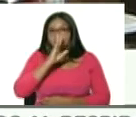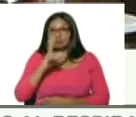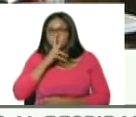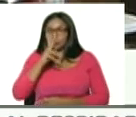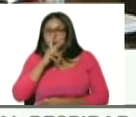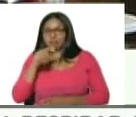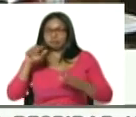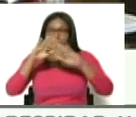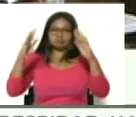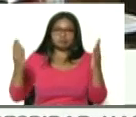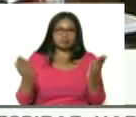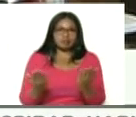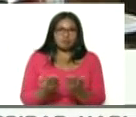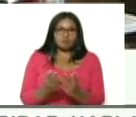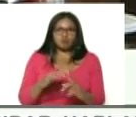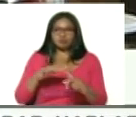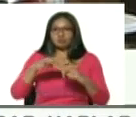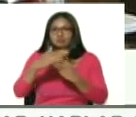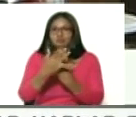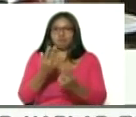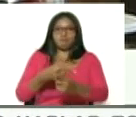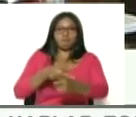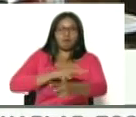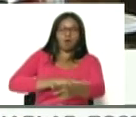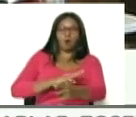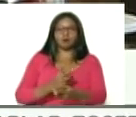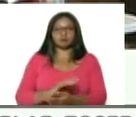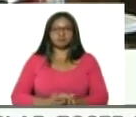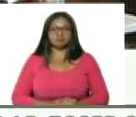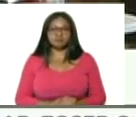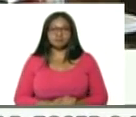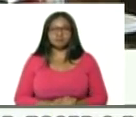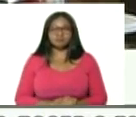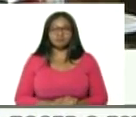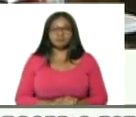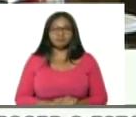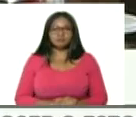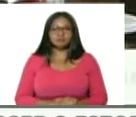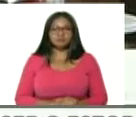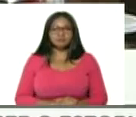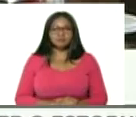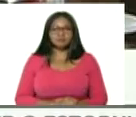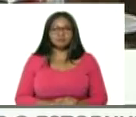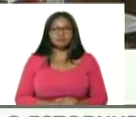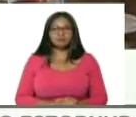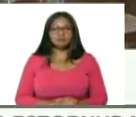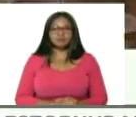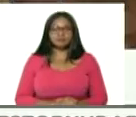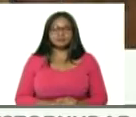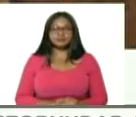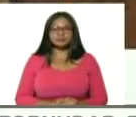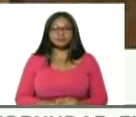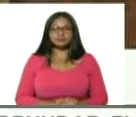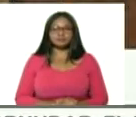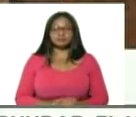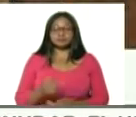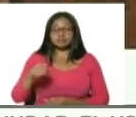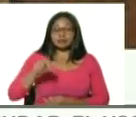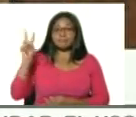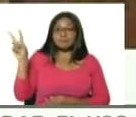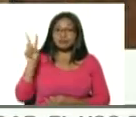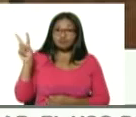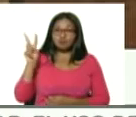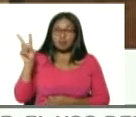del mundo. Los dos epicentros del mundo. Y Venezuela, bueno, ahora tenemos